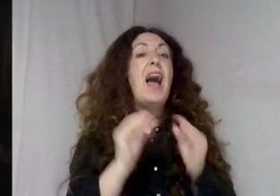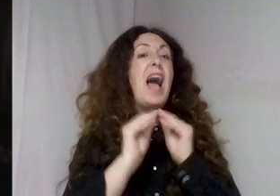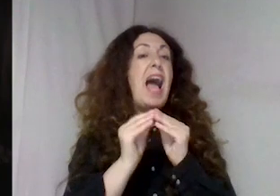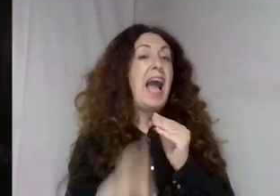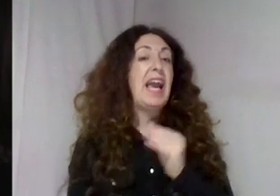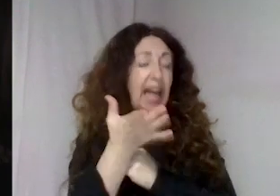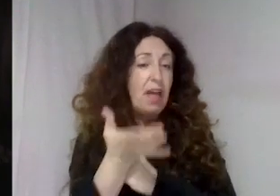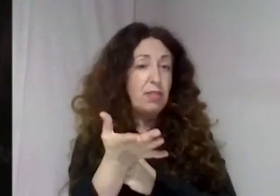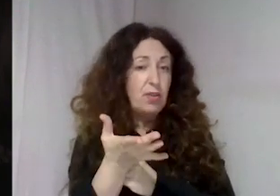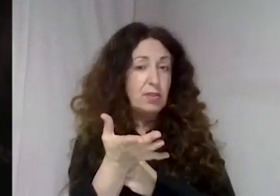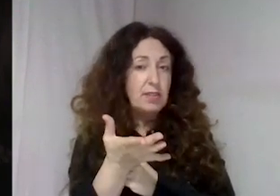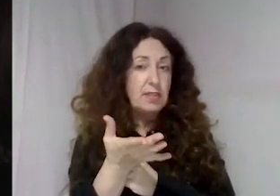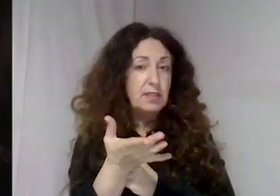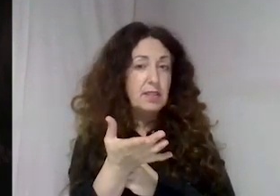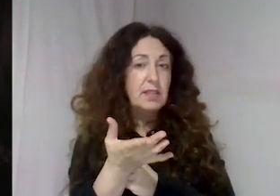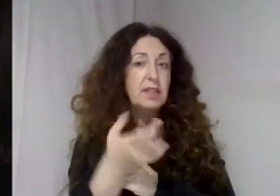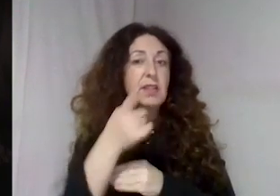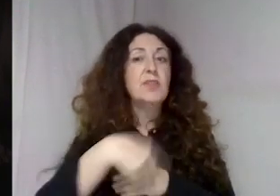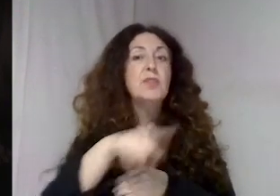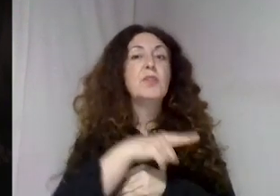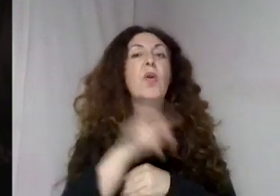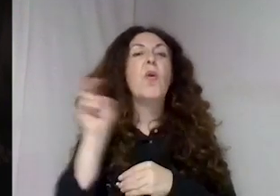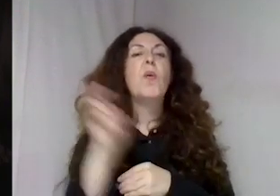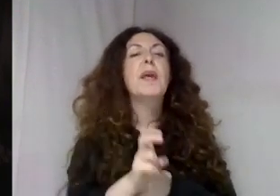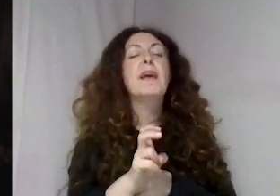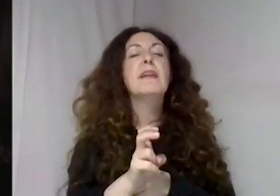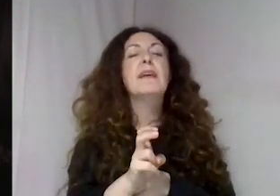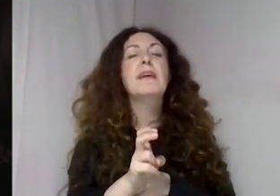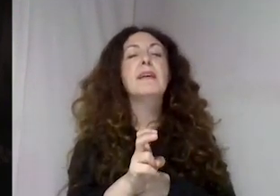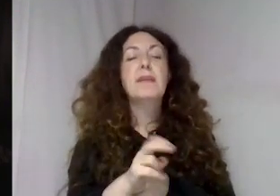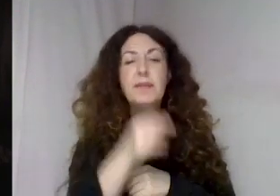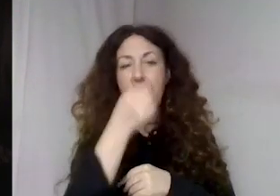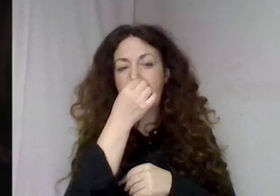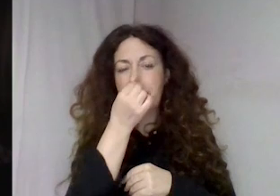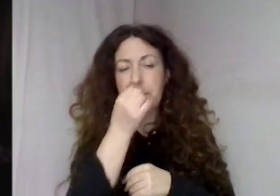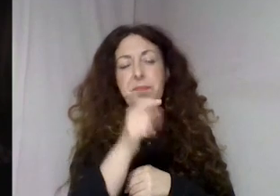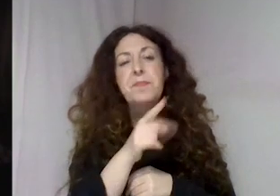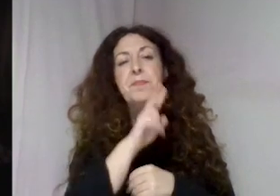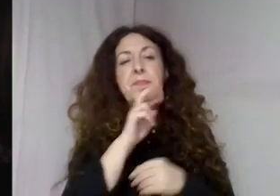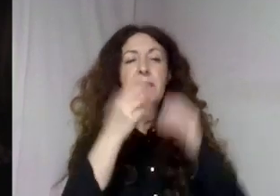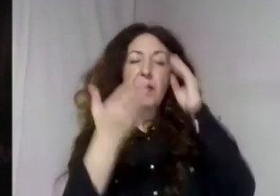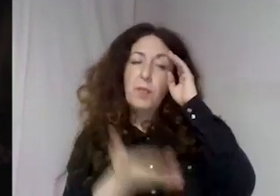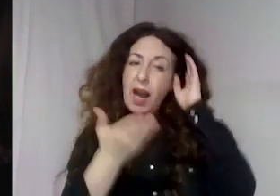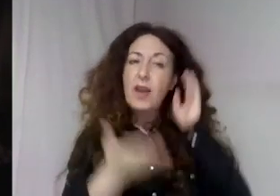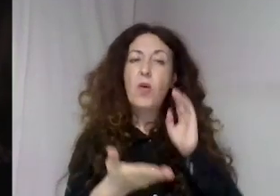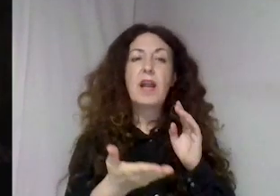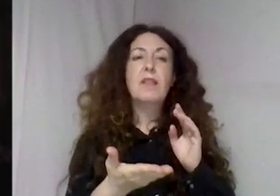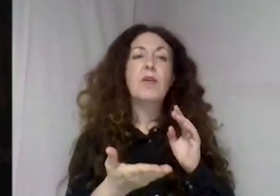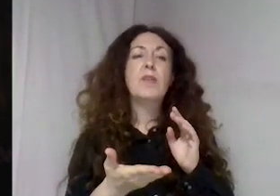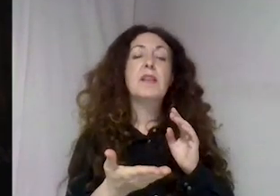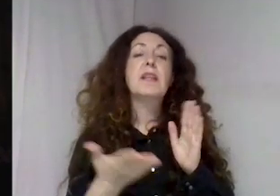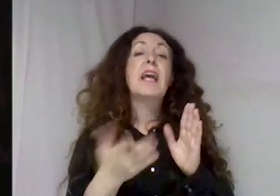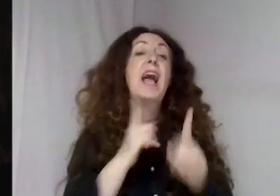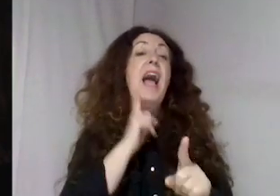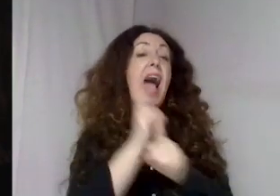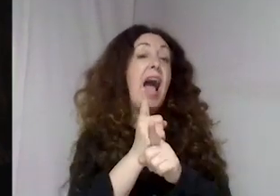de contenido estético, en el sentido aristotélico de la expresión, o de la poética, que es decir, de la